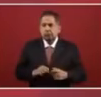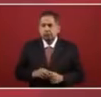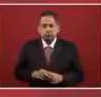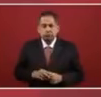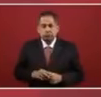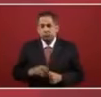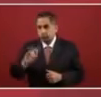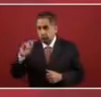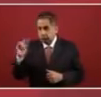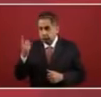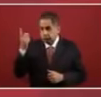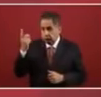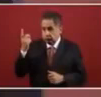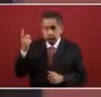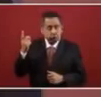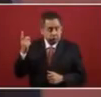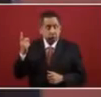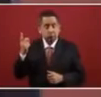dólares